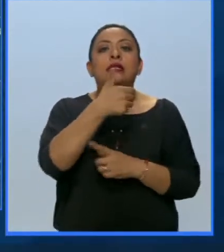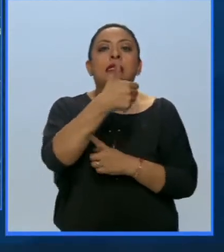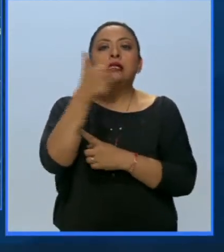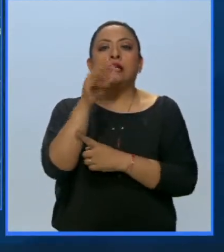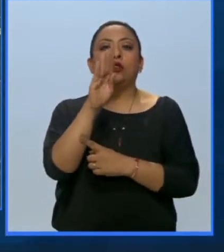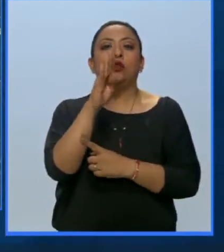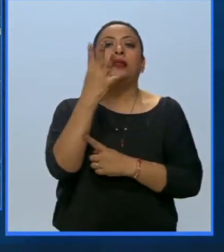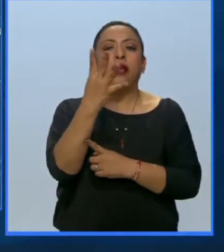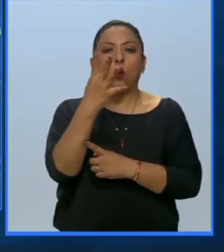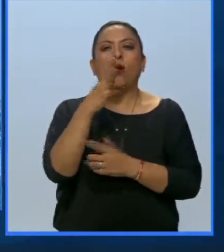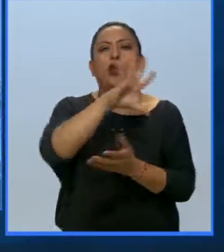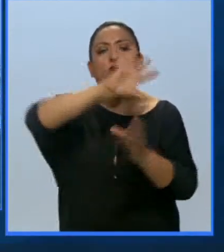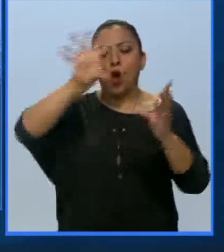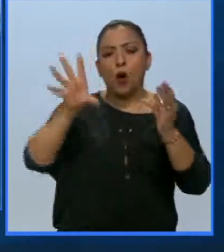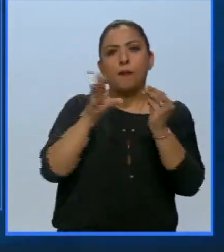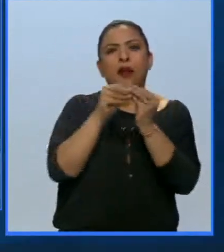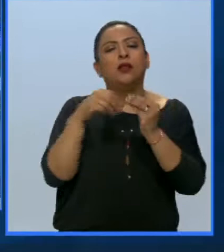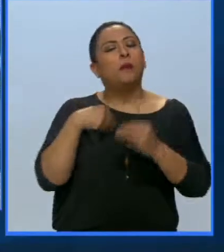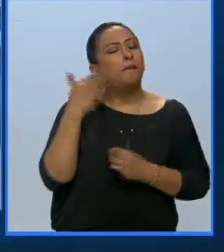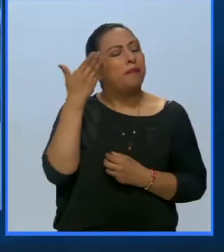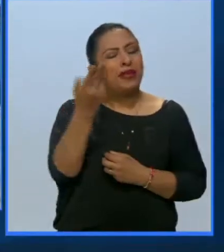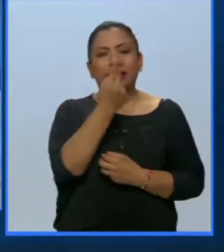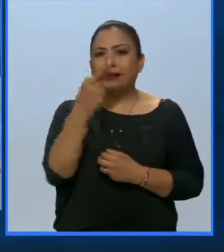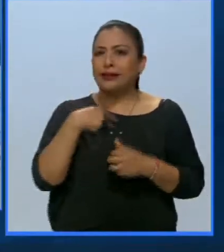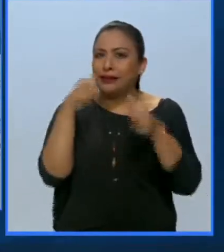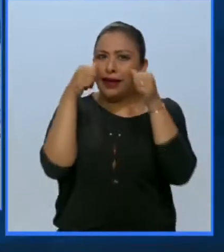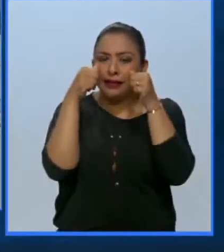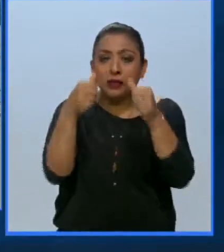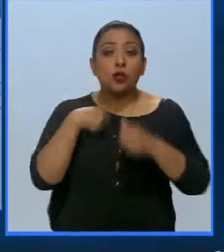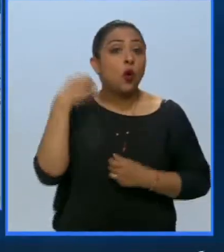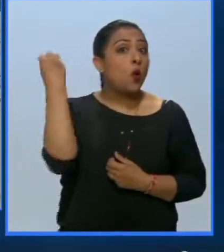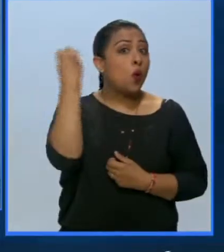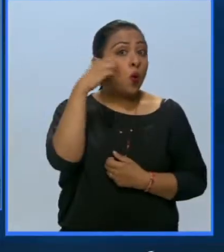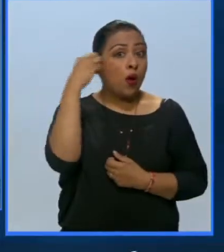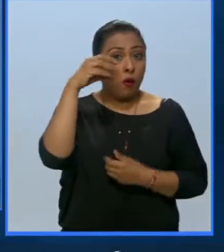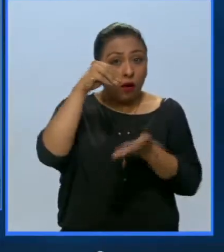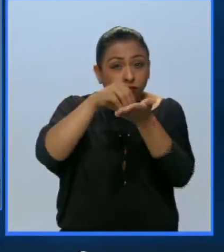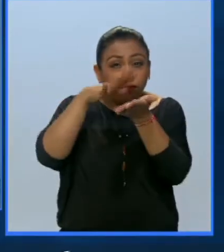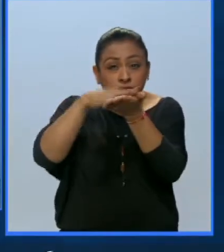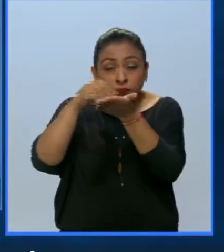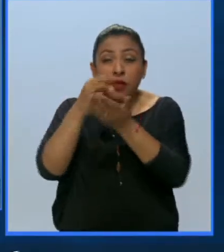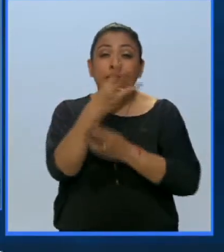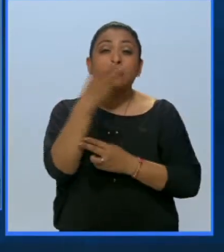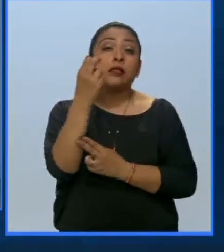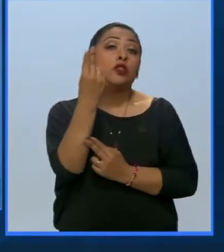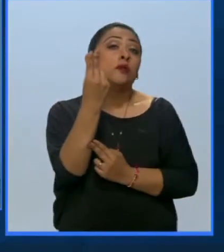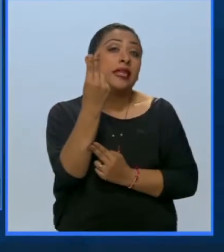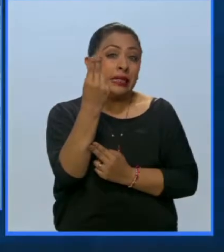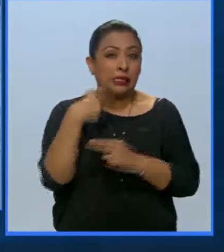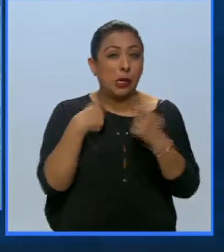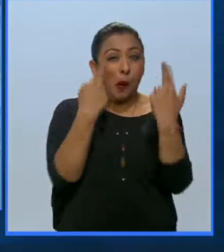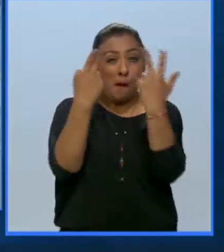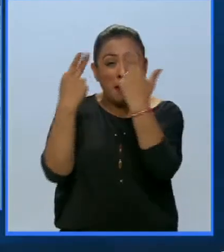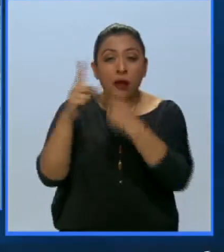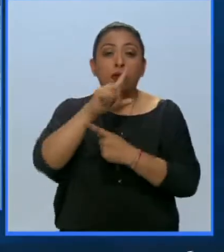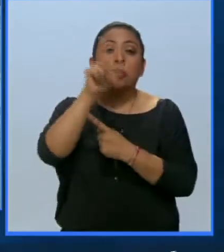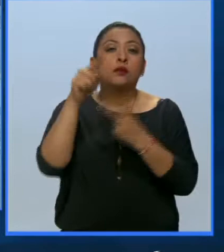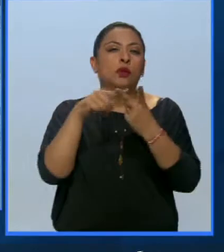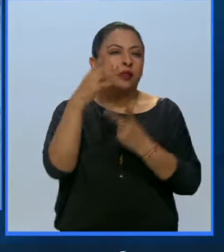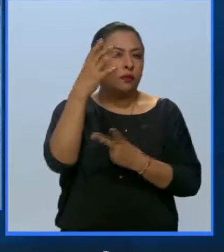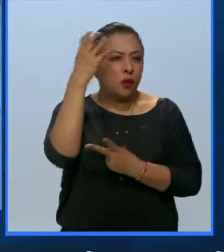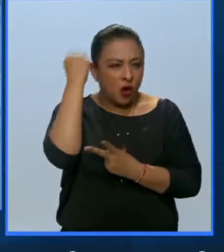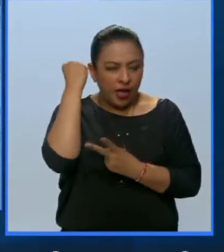694 municipios en total demandan atención. Oaxaca registró 325 inmuebles dañados. Le siguen Morelos